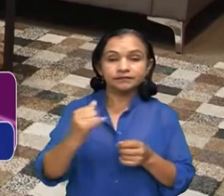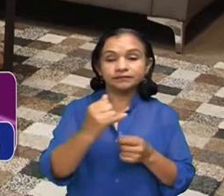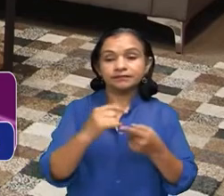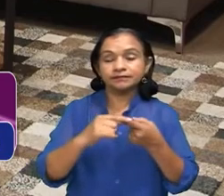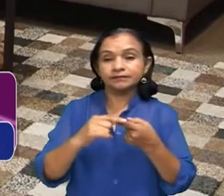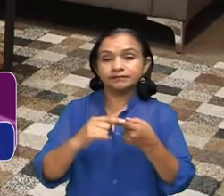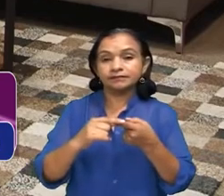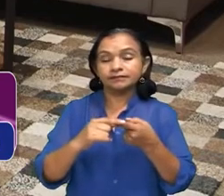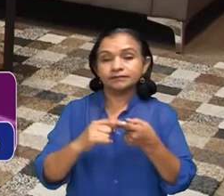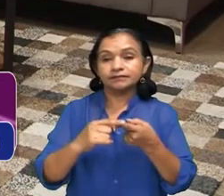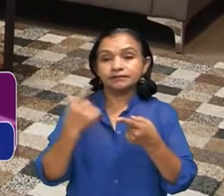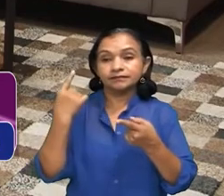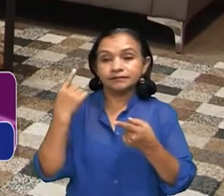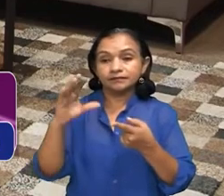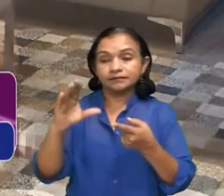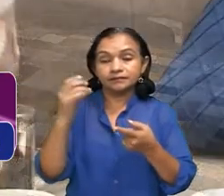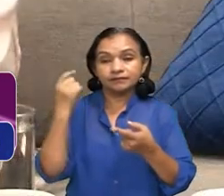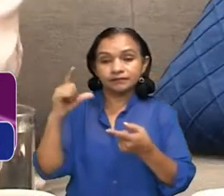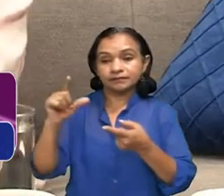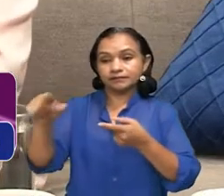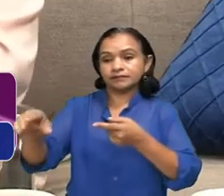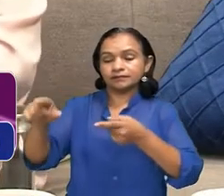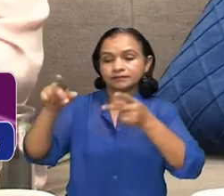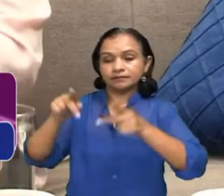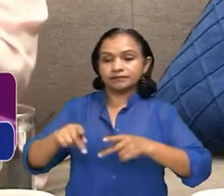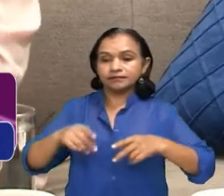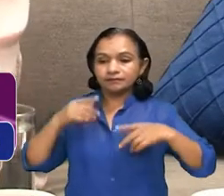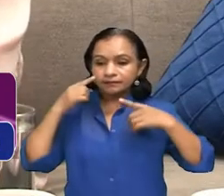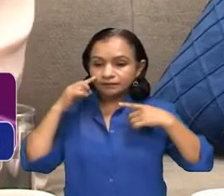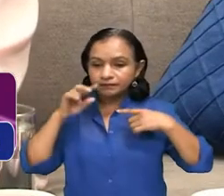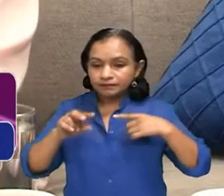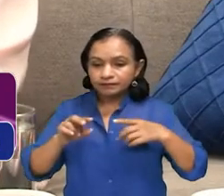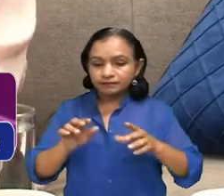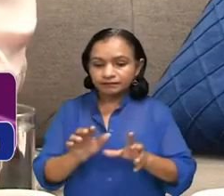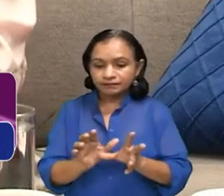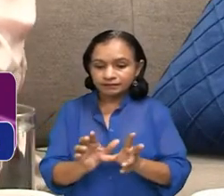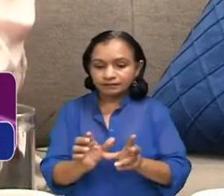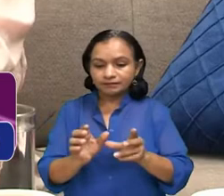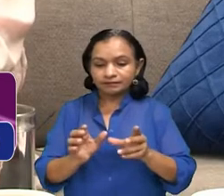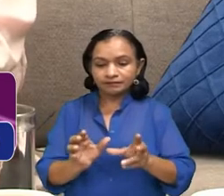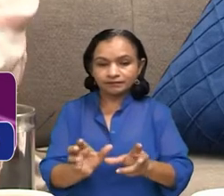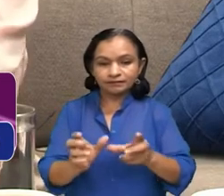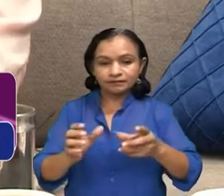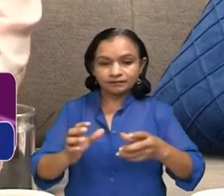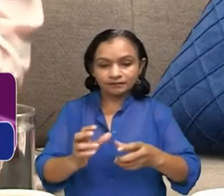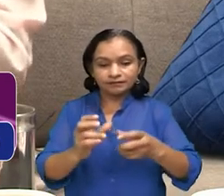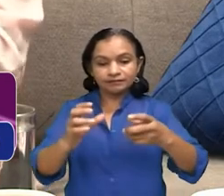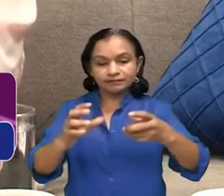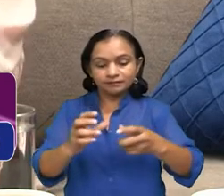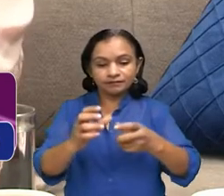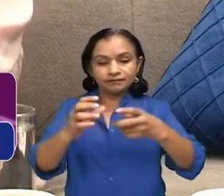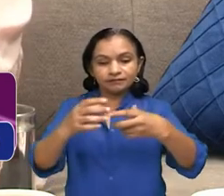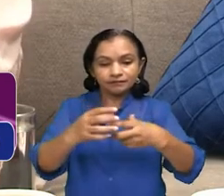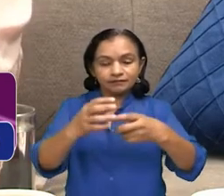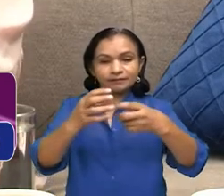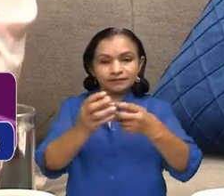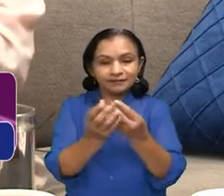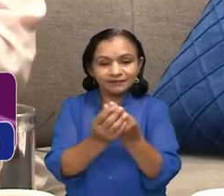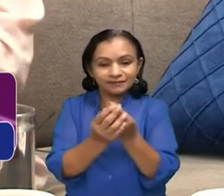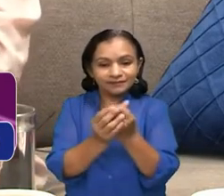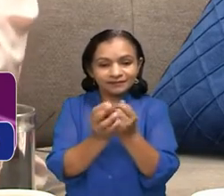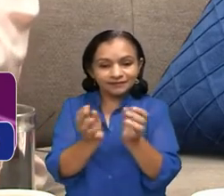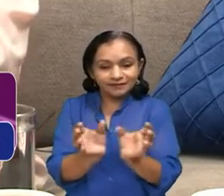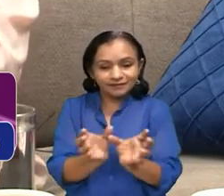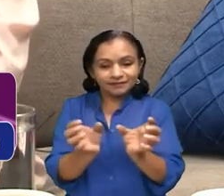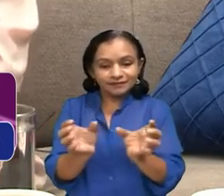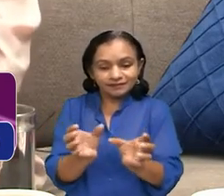pueden, por ejemplo, los extranjeros llegar y practicar en el torno. Y okay. sentir el barro, cómo